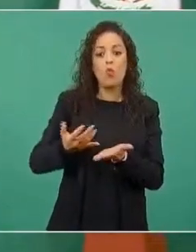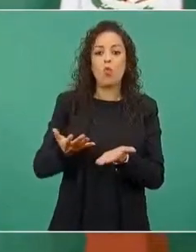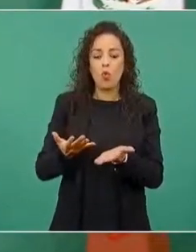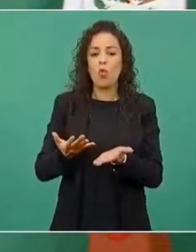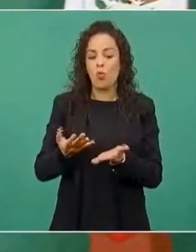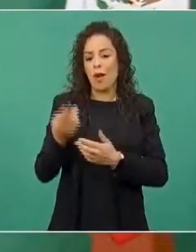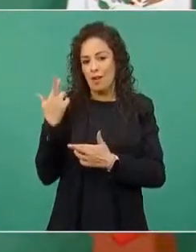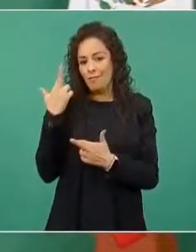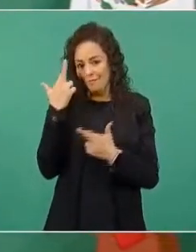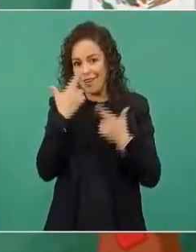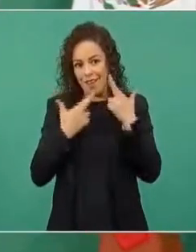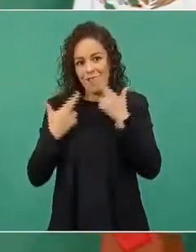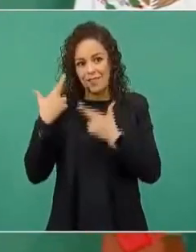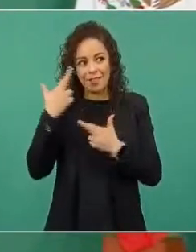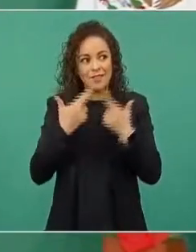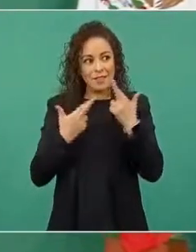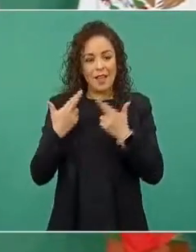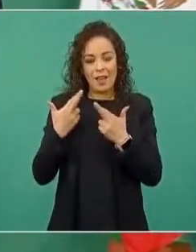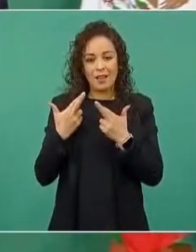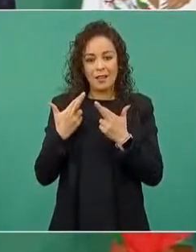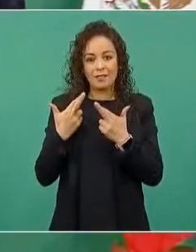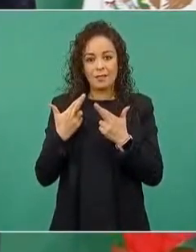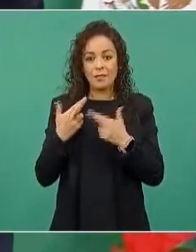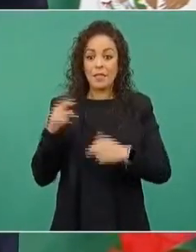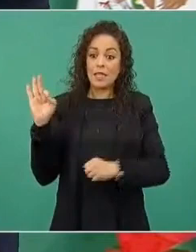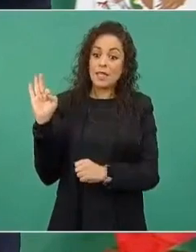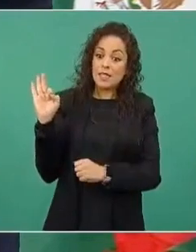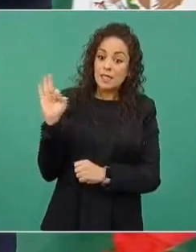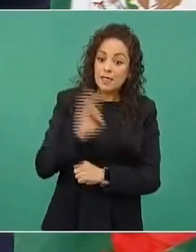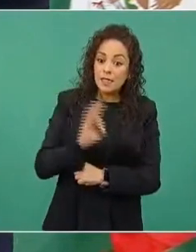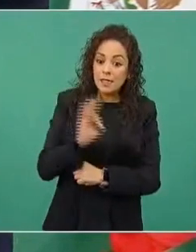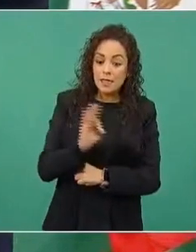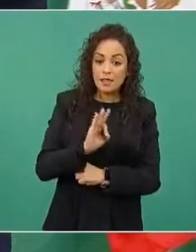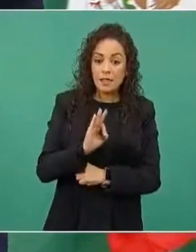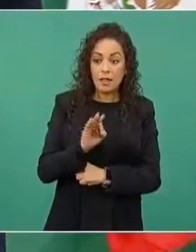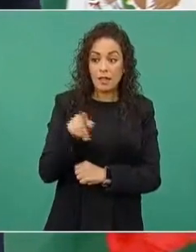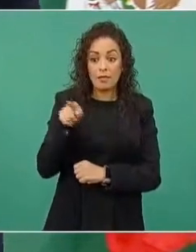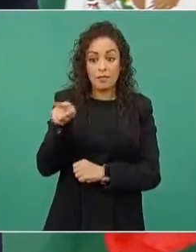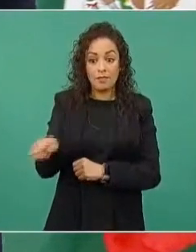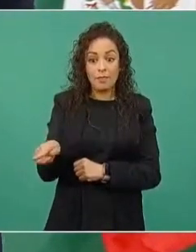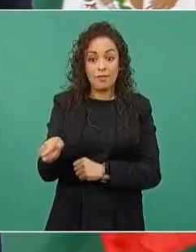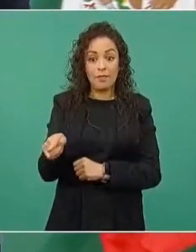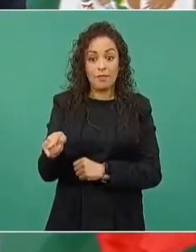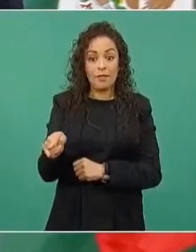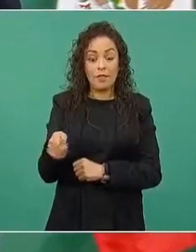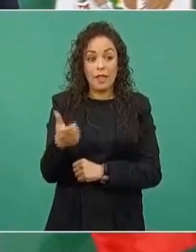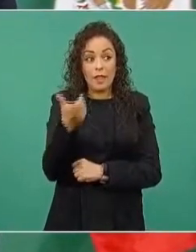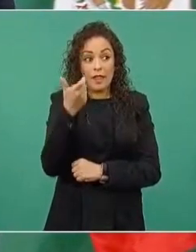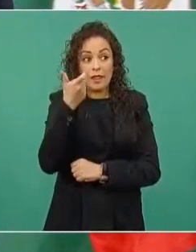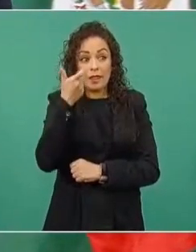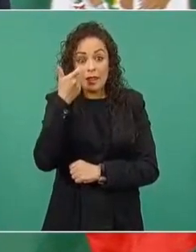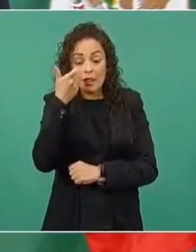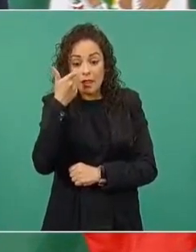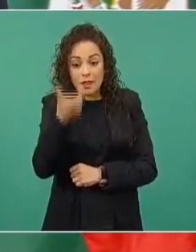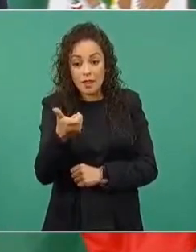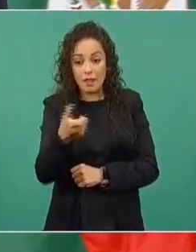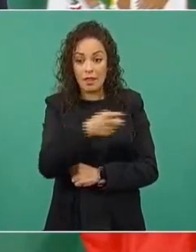Si esa deuda se contrajo a intereses bajos